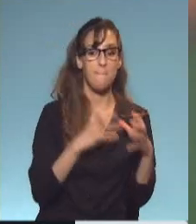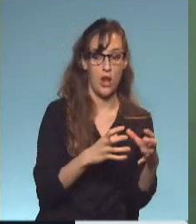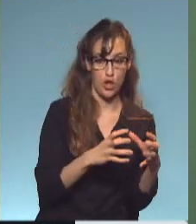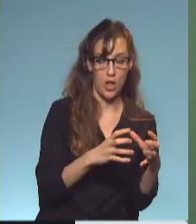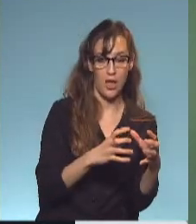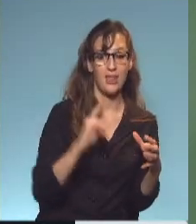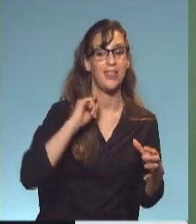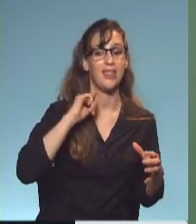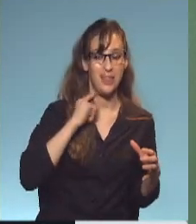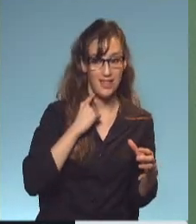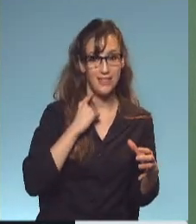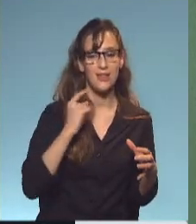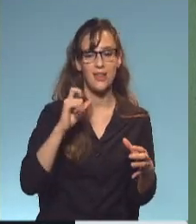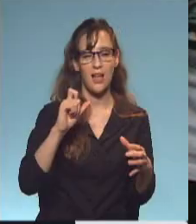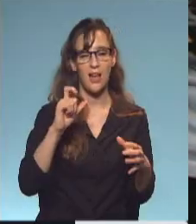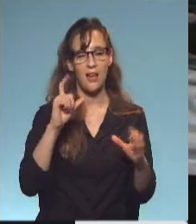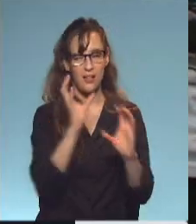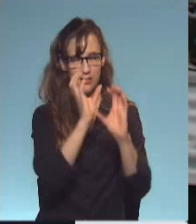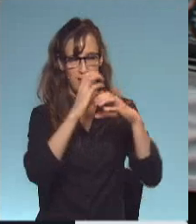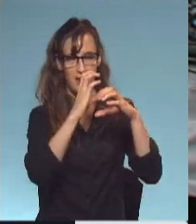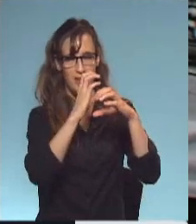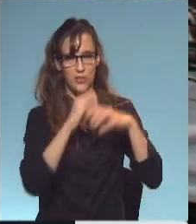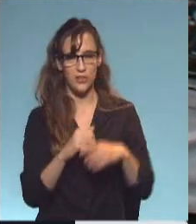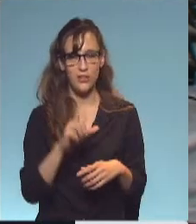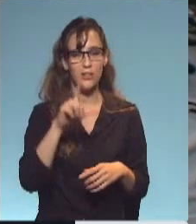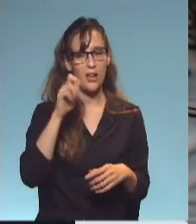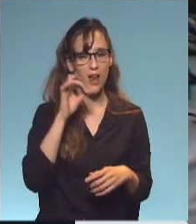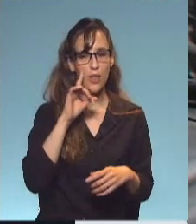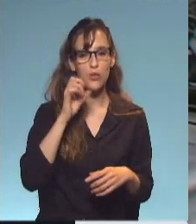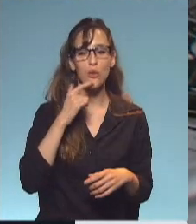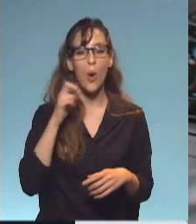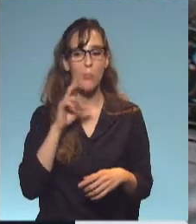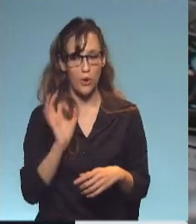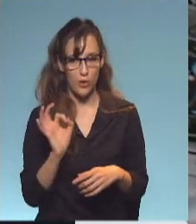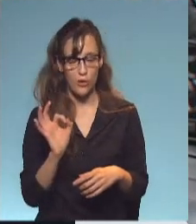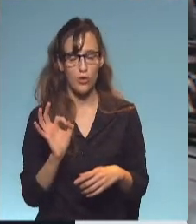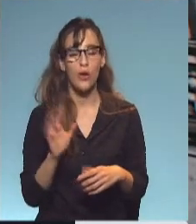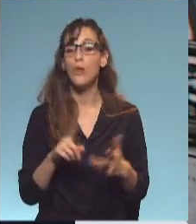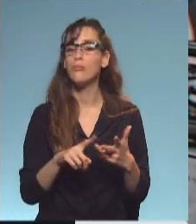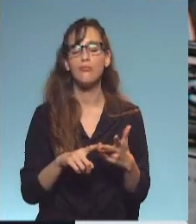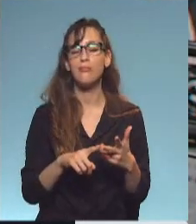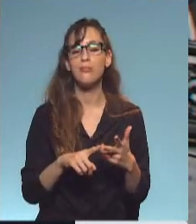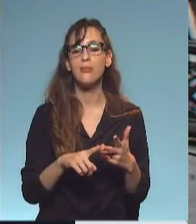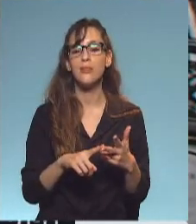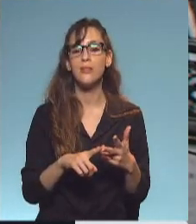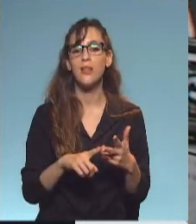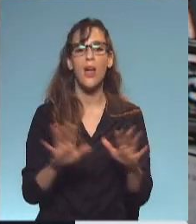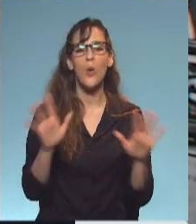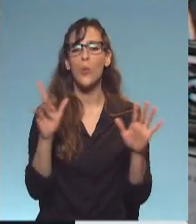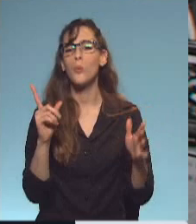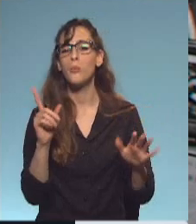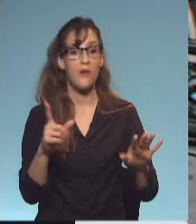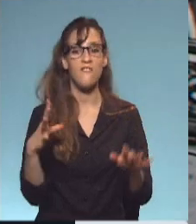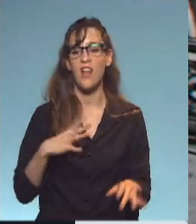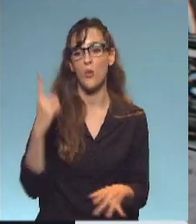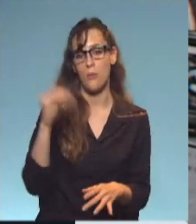Wow. Caleidoscopio. Tenemos otro compañero acá. Tengo una duda, Martín. Quieren hacer difícil, ¿eh? Vamos tengo una duda con la... Verdad, falta